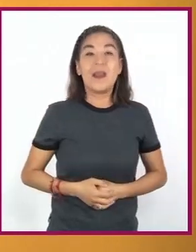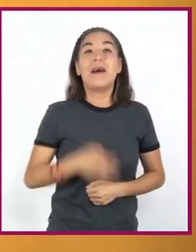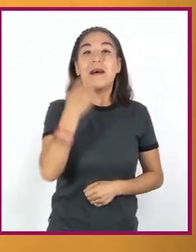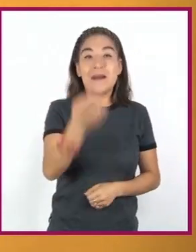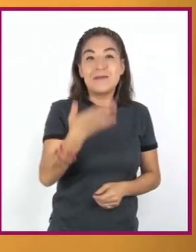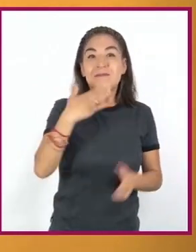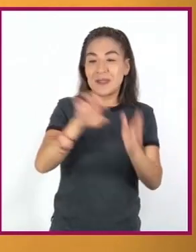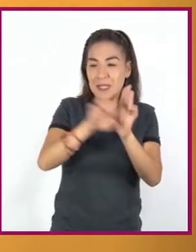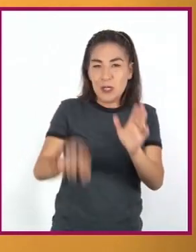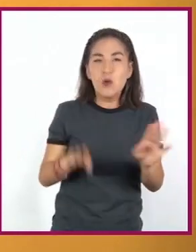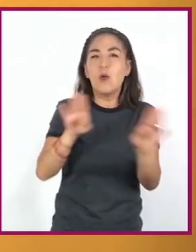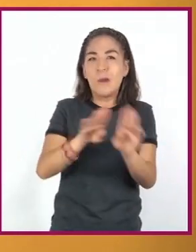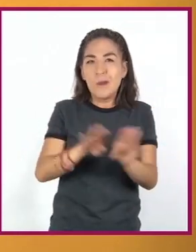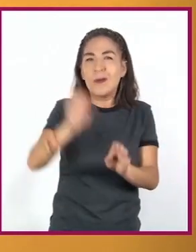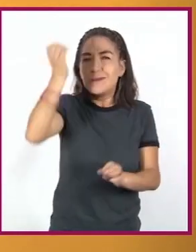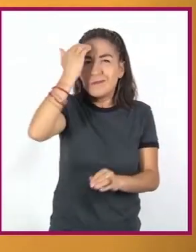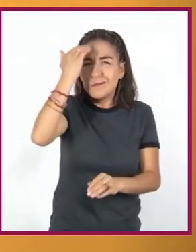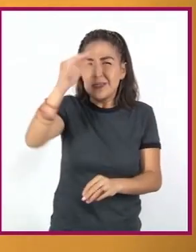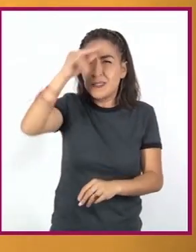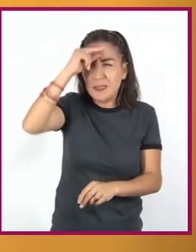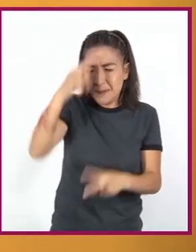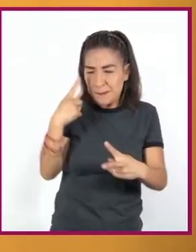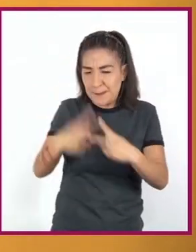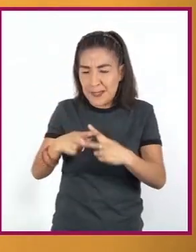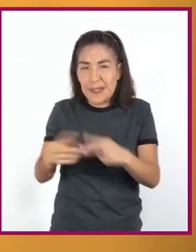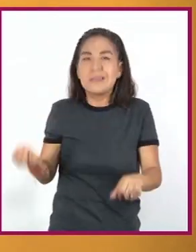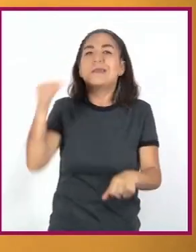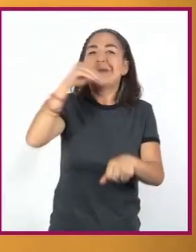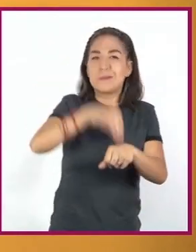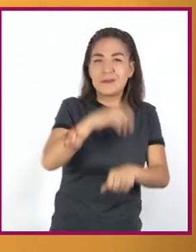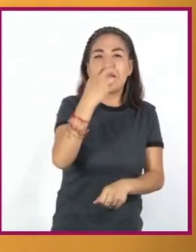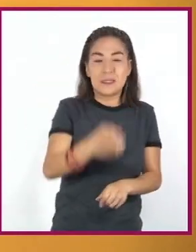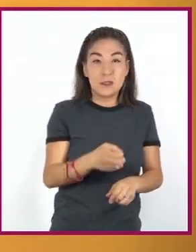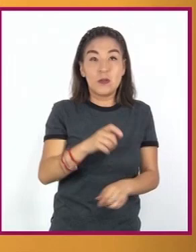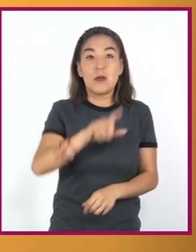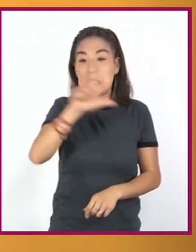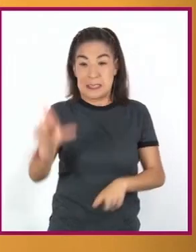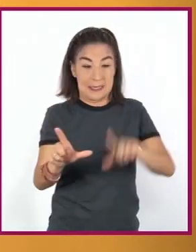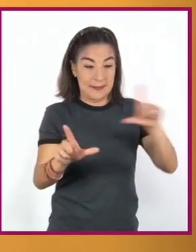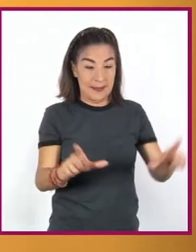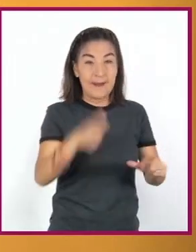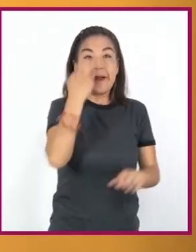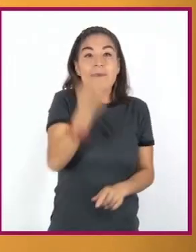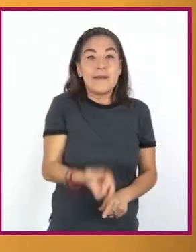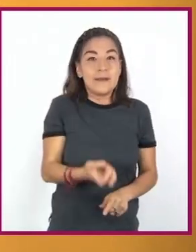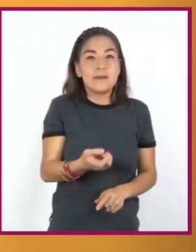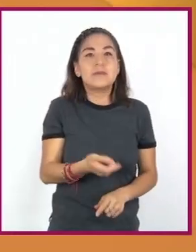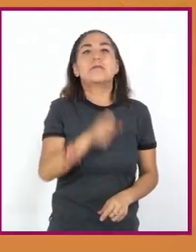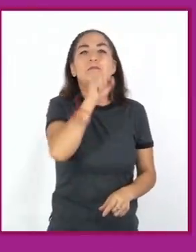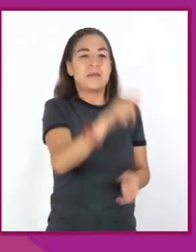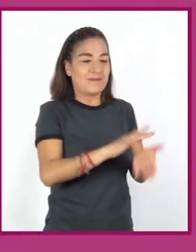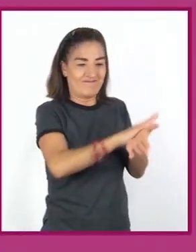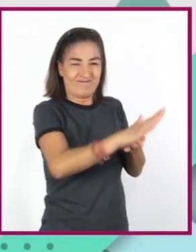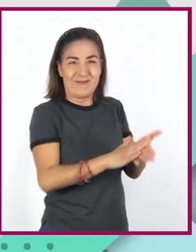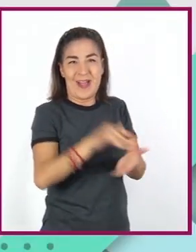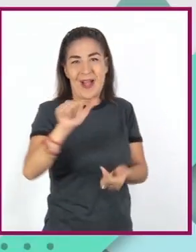aplicamos conocimientos matemáticos, maestra. Obtuvimos la medida del lado de la carpa a partir de su